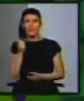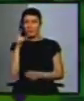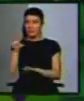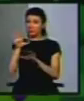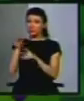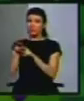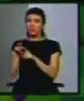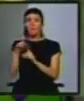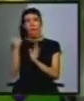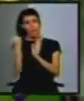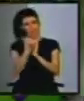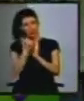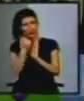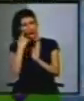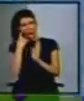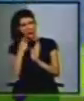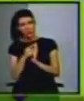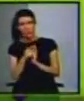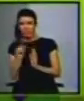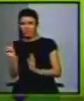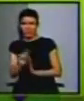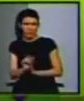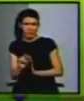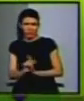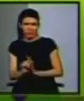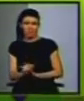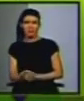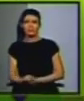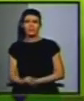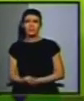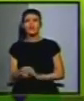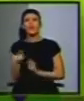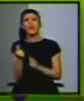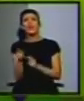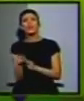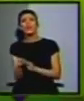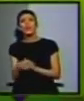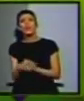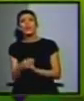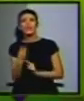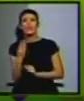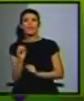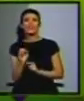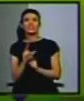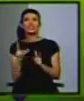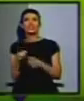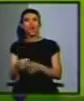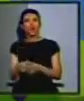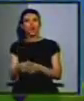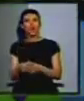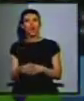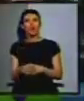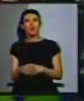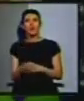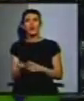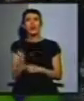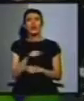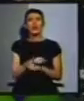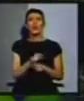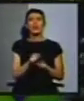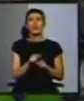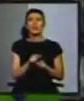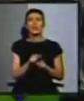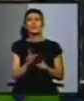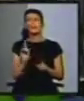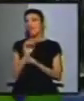estas chaquetas de marcas conocidas a precios bajísimos. ¿Este cuánto sale? 30 soles. 30 soles. ¿Y la de goma? Pero no